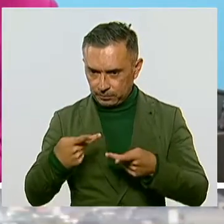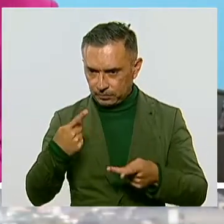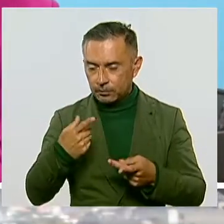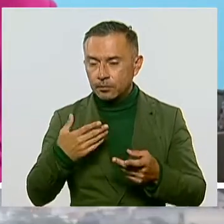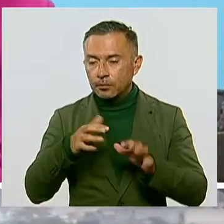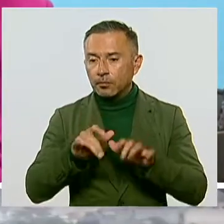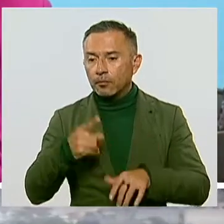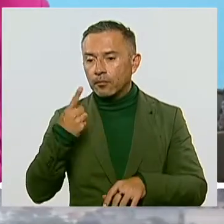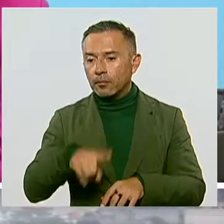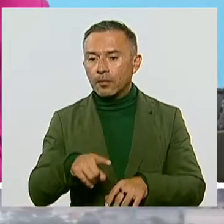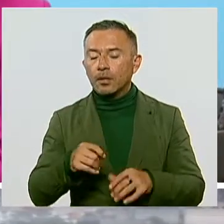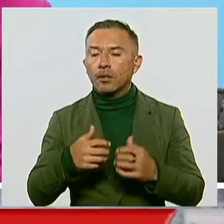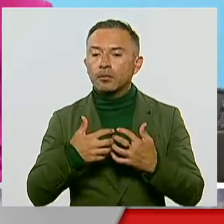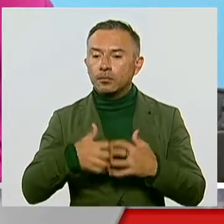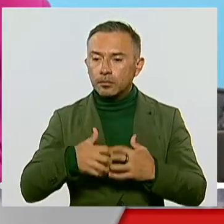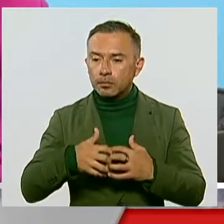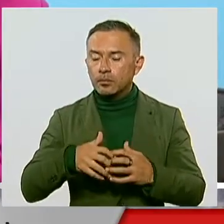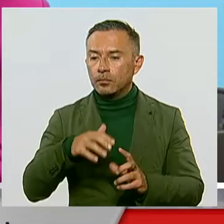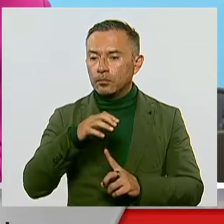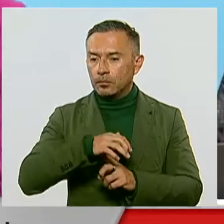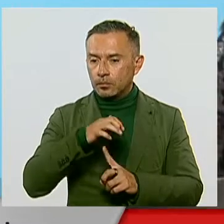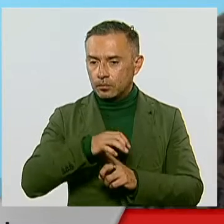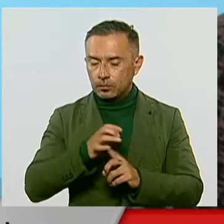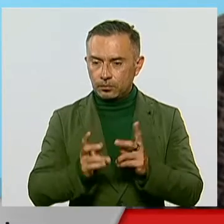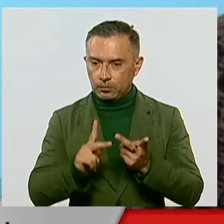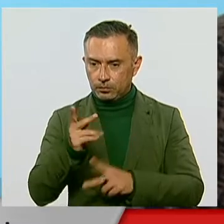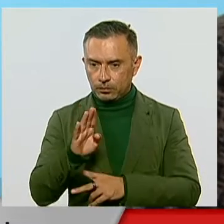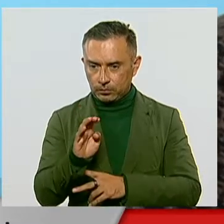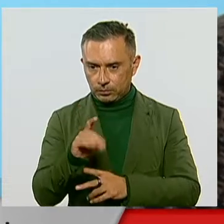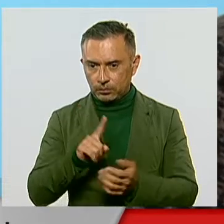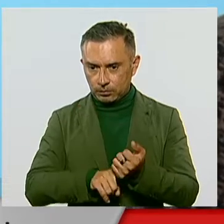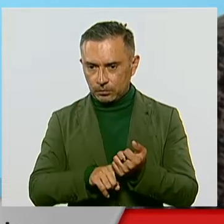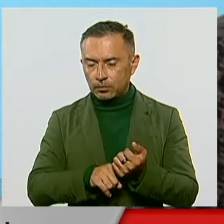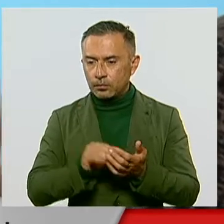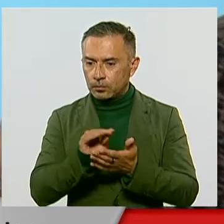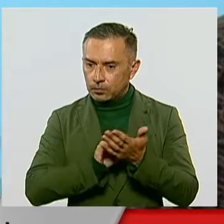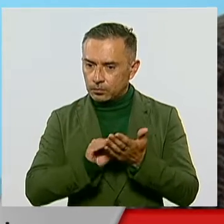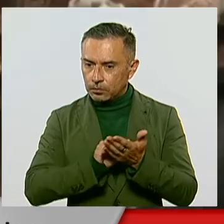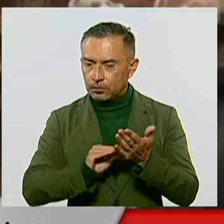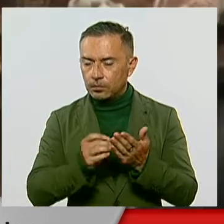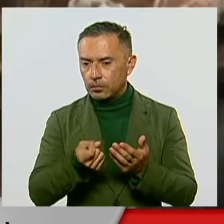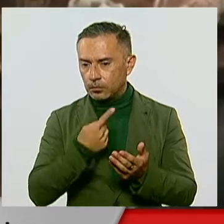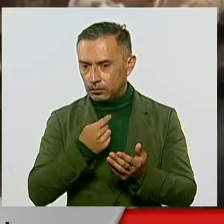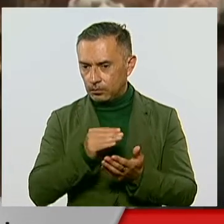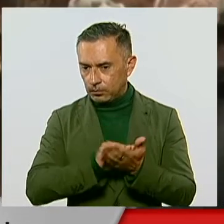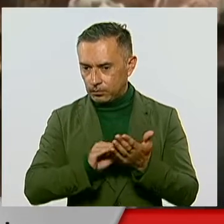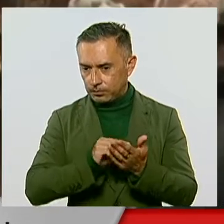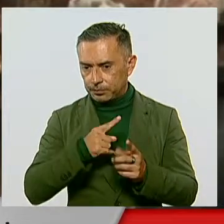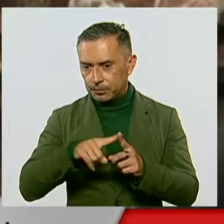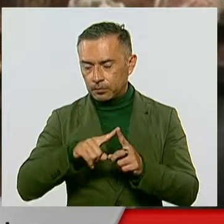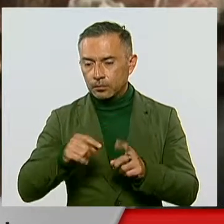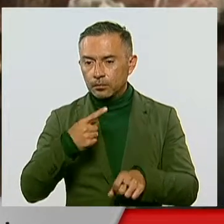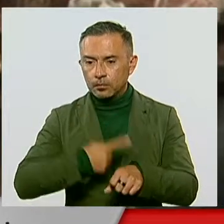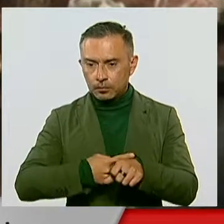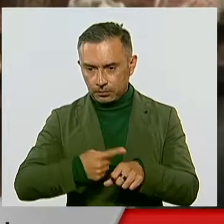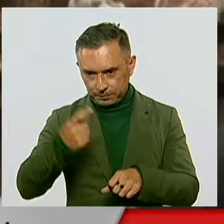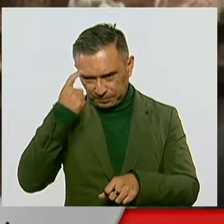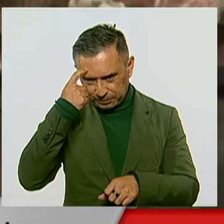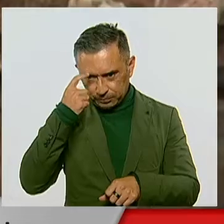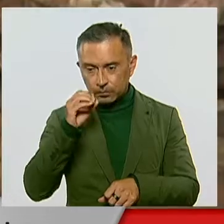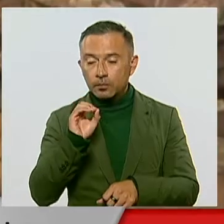la producción, el uso de hongos y plantas medicinales a fin de coadyuvar en la atención de enfermedades mentales